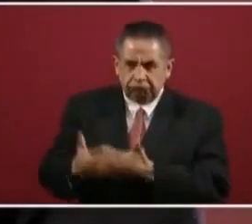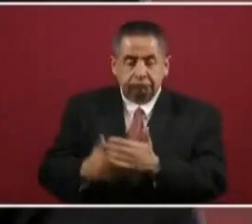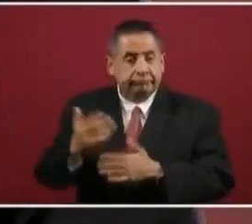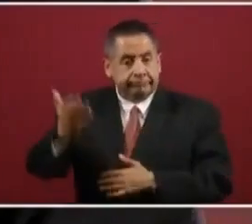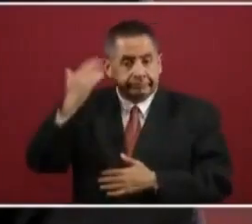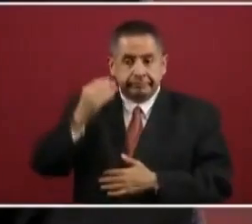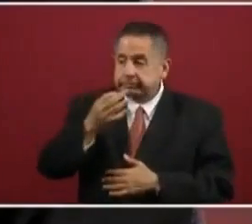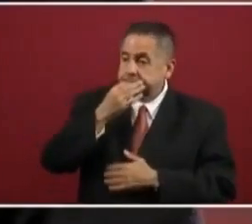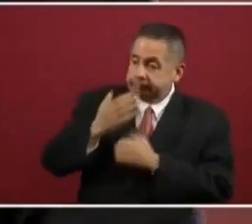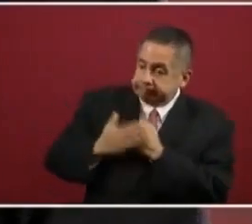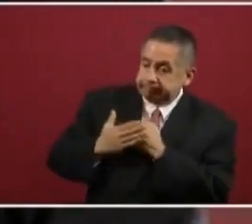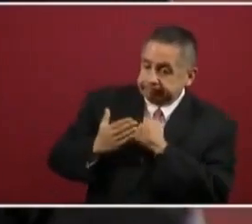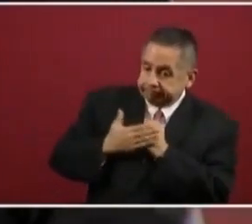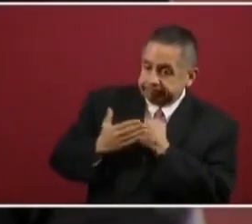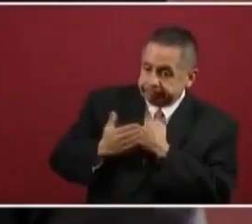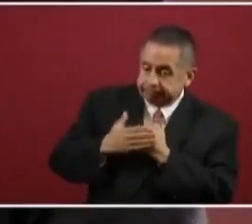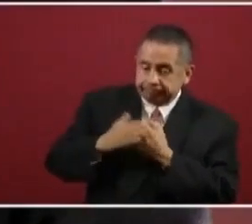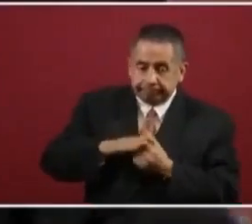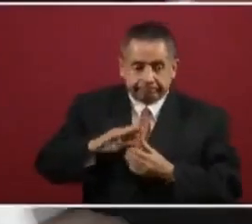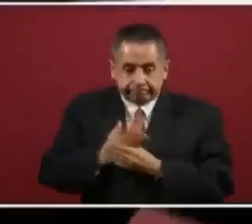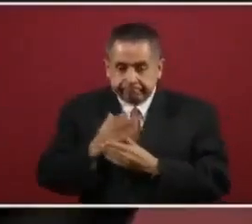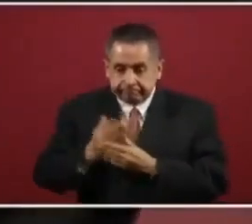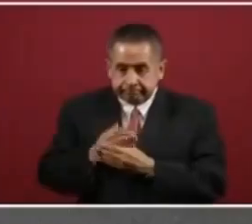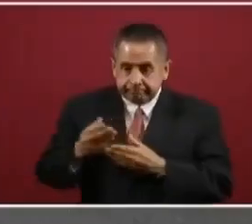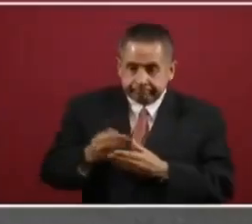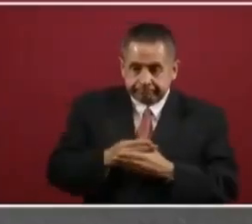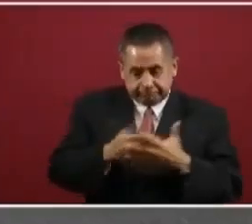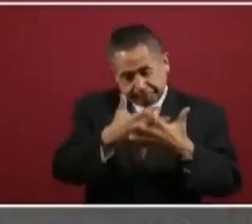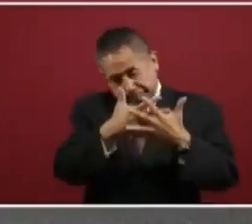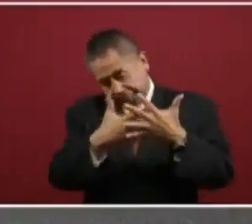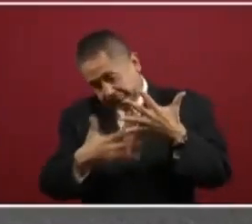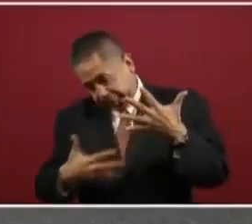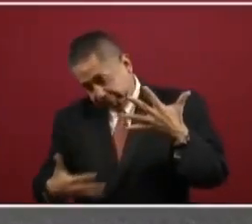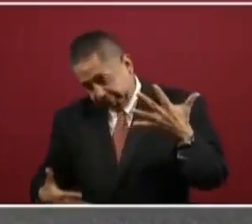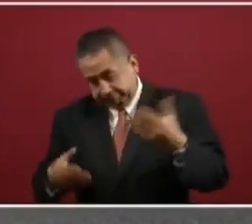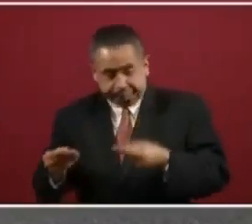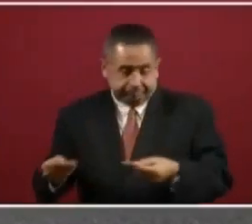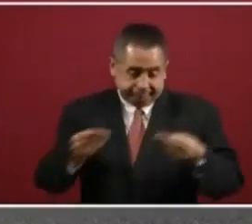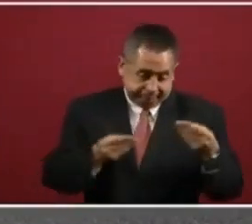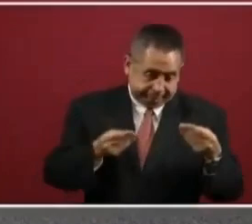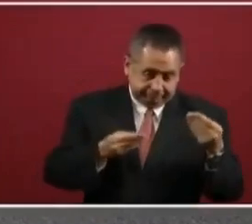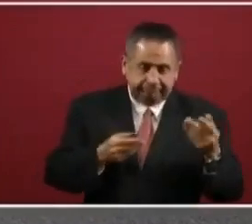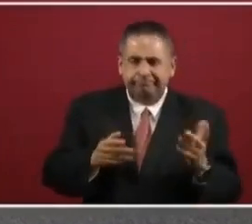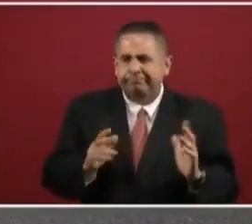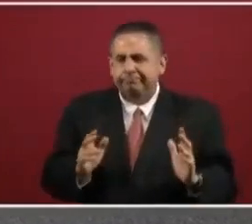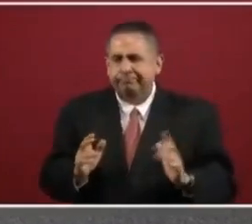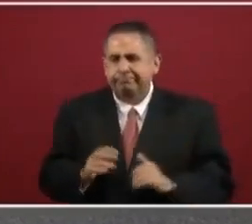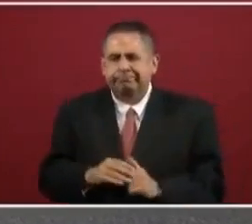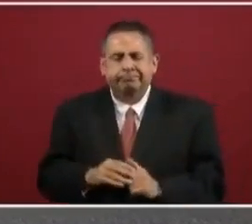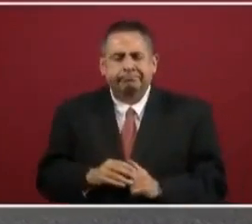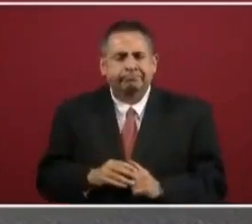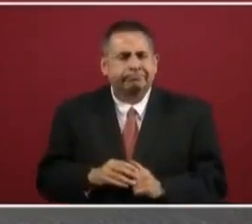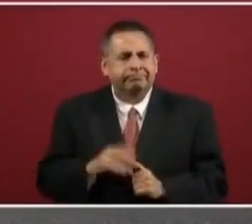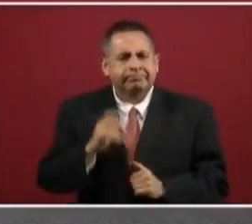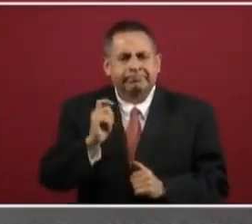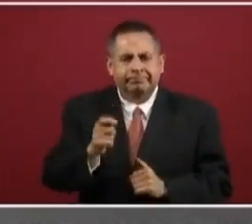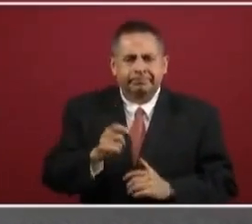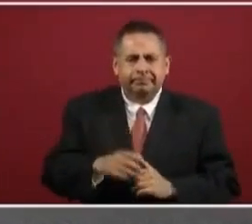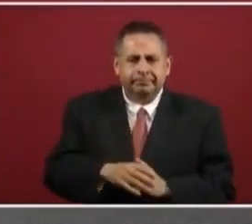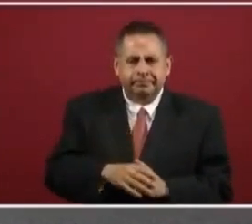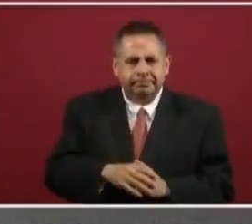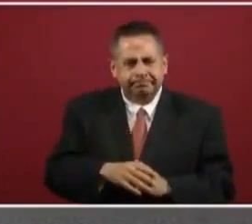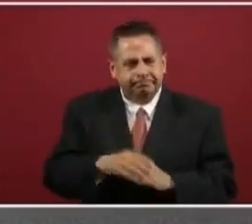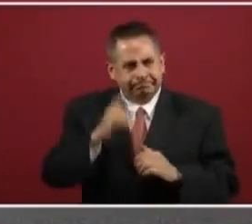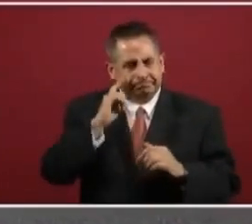principio que me llevaba los informes y unas sábanas que hacen ahí